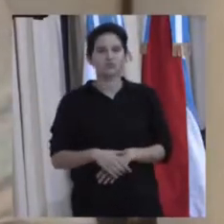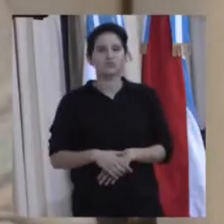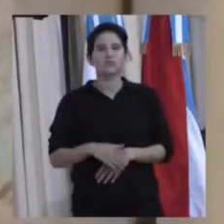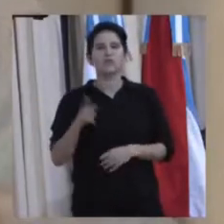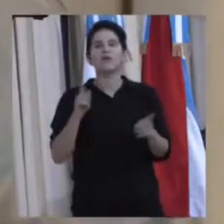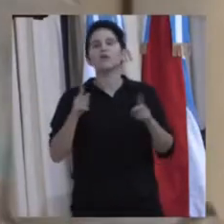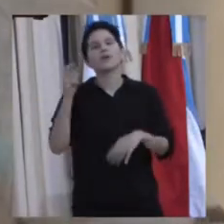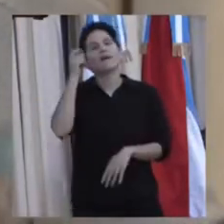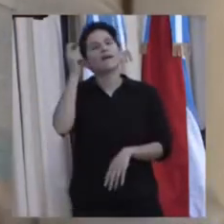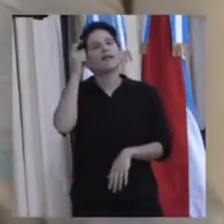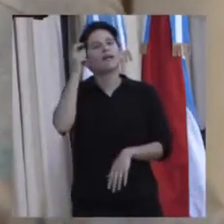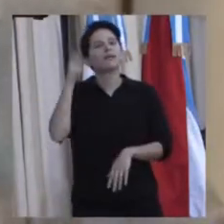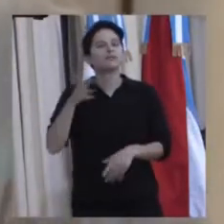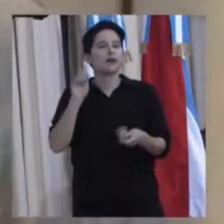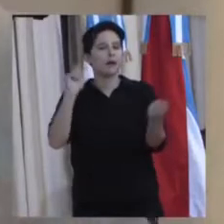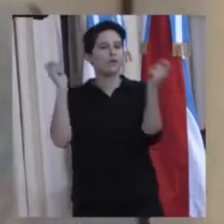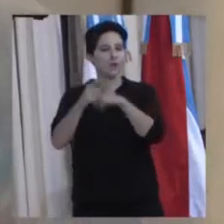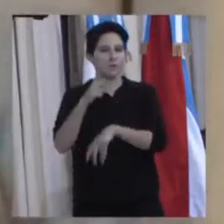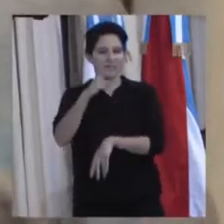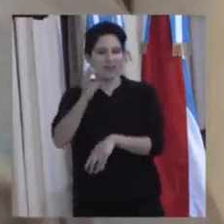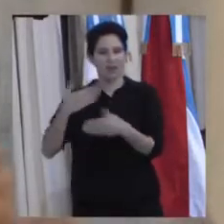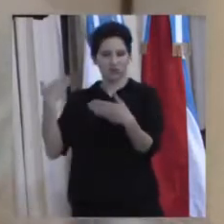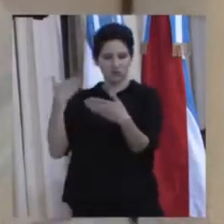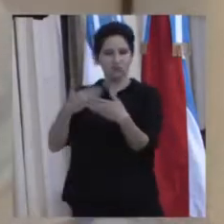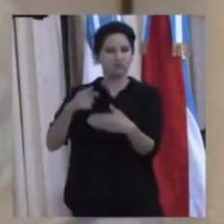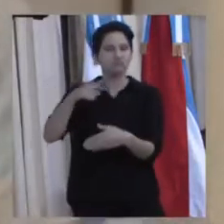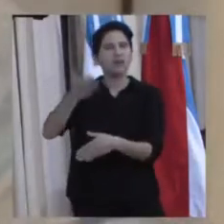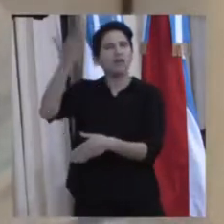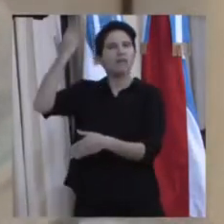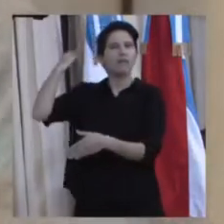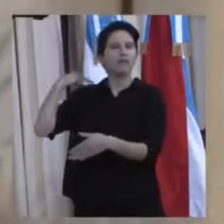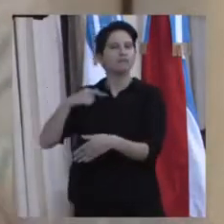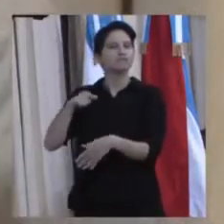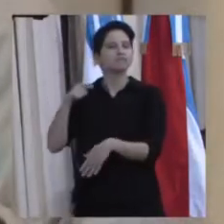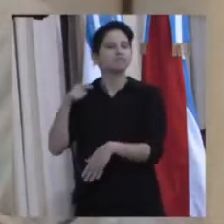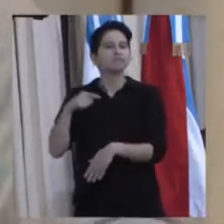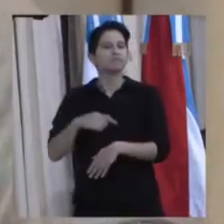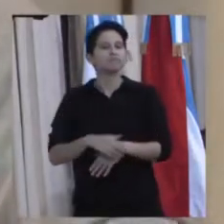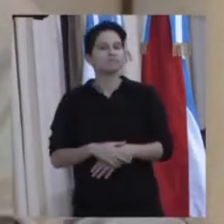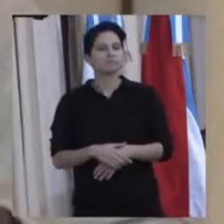algunas ideas sobre la reforma 100 años de aquel acontecimiento